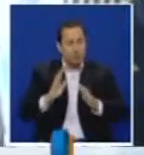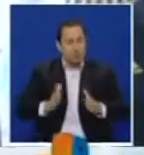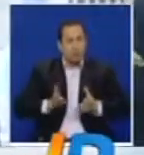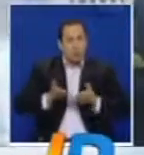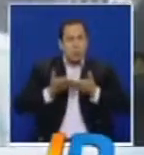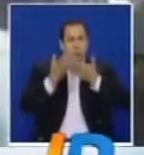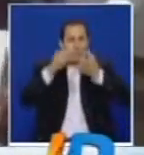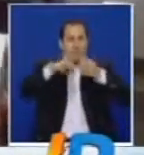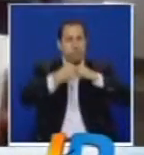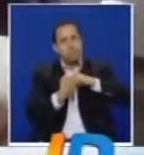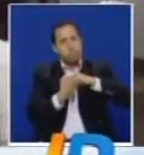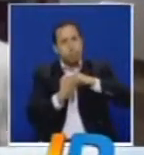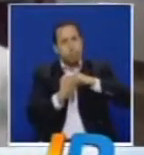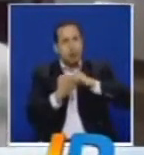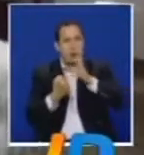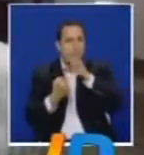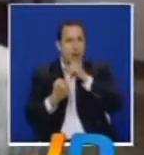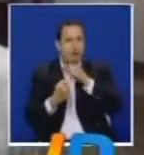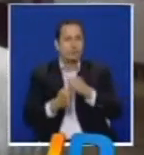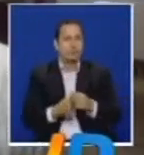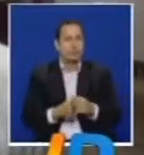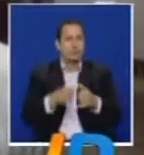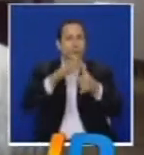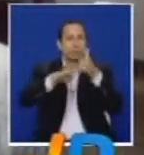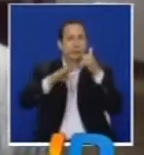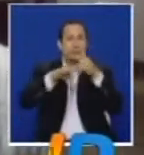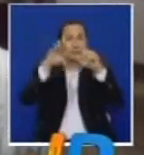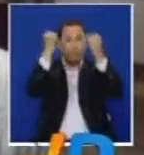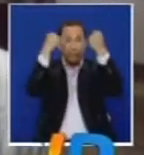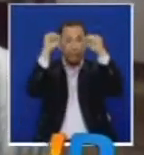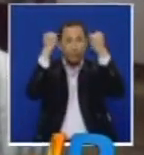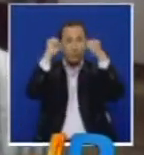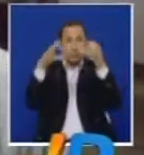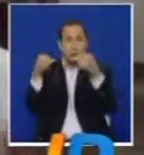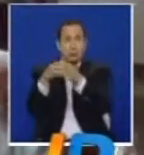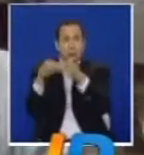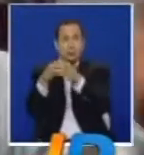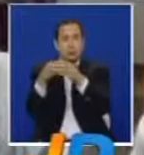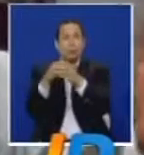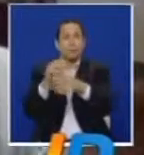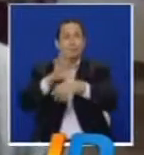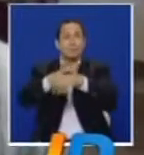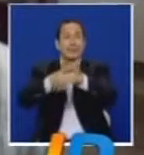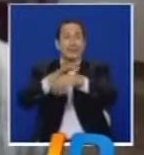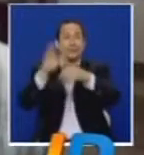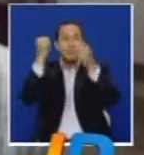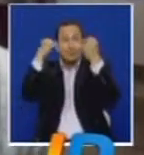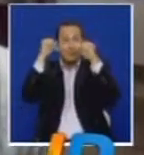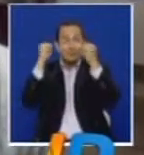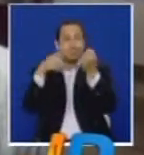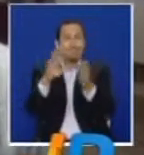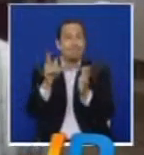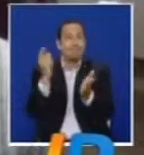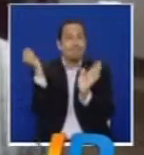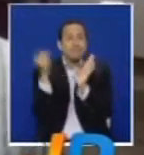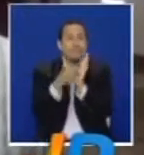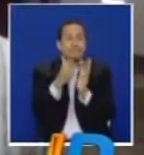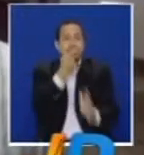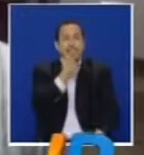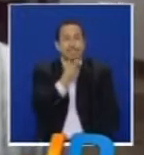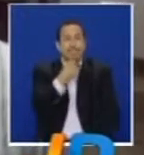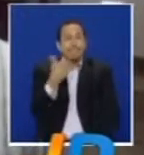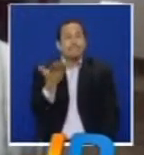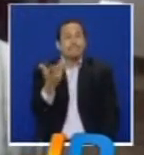muy muy leve, ¿no? Y en el cierre, preocupación en el Departamento Médico de Selección Colombia por la lesión de Falcao, quien marcó el